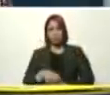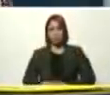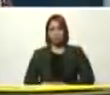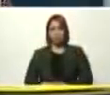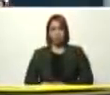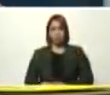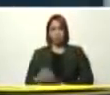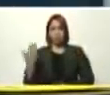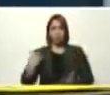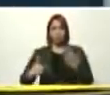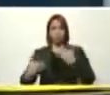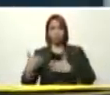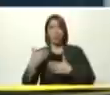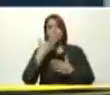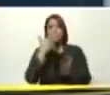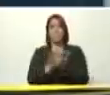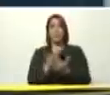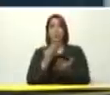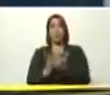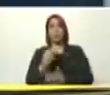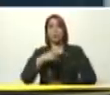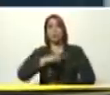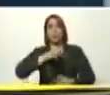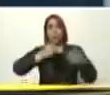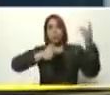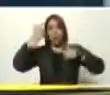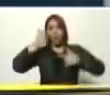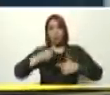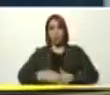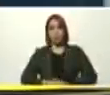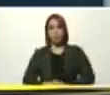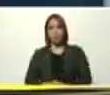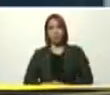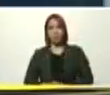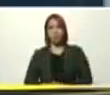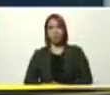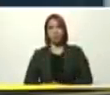de aquella guerrilla propuesta de nuestro comandante Chávez,